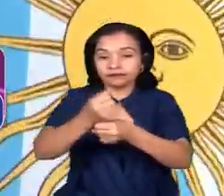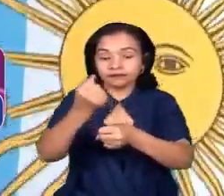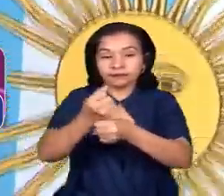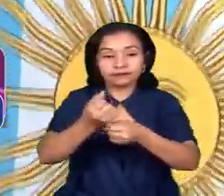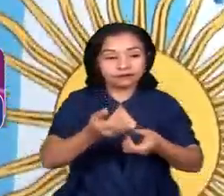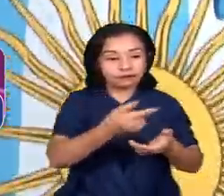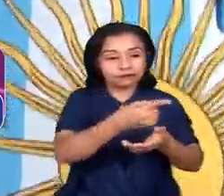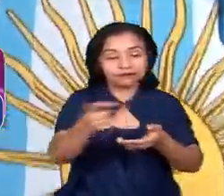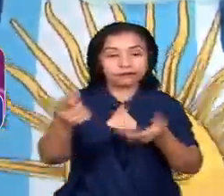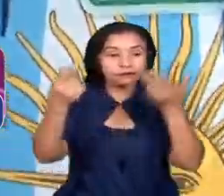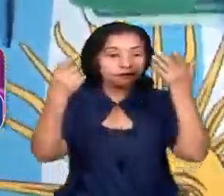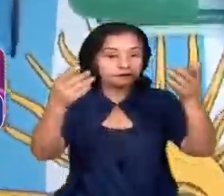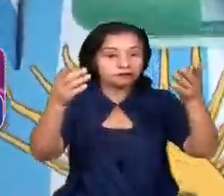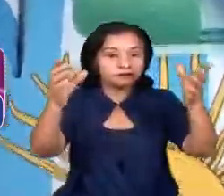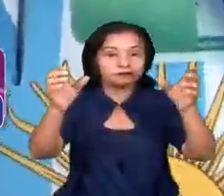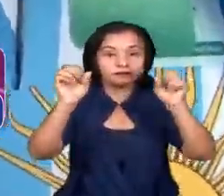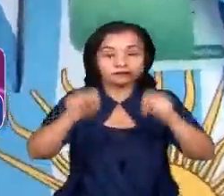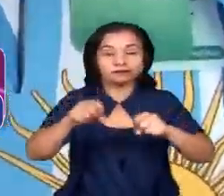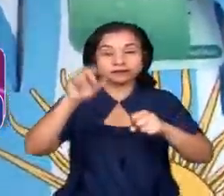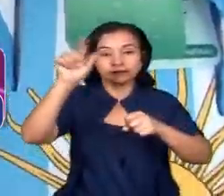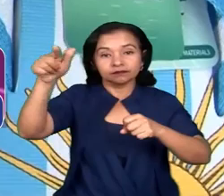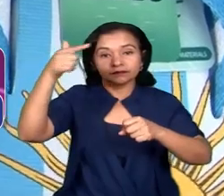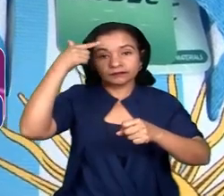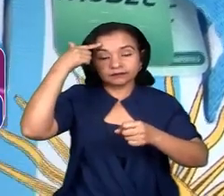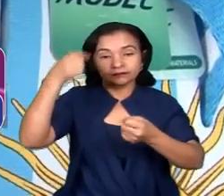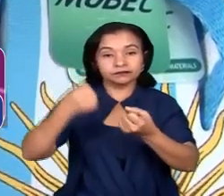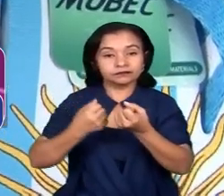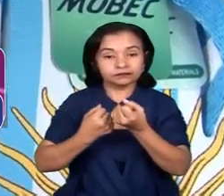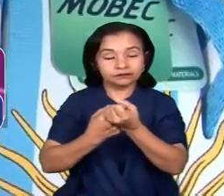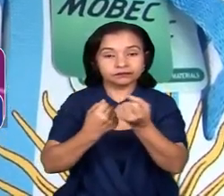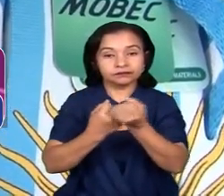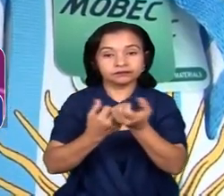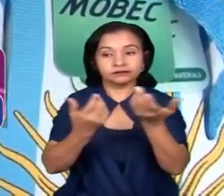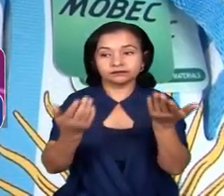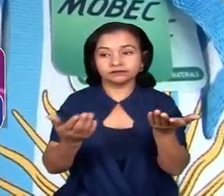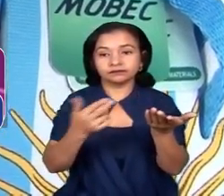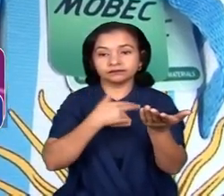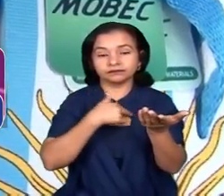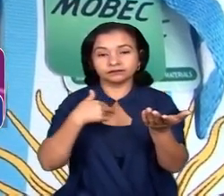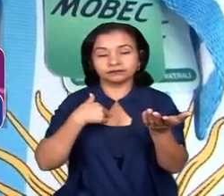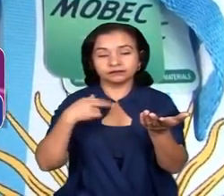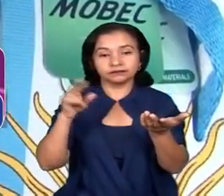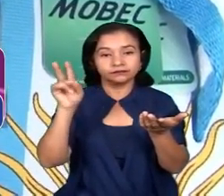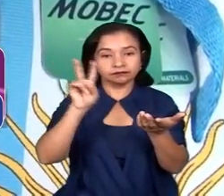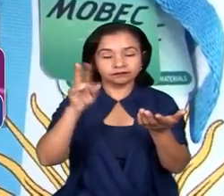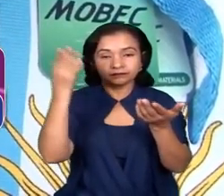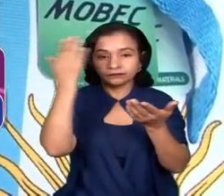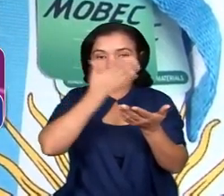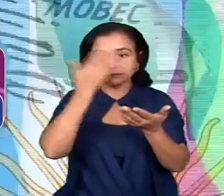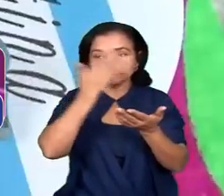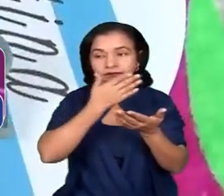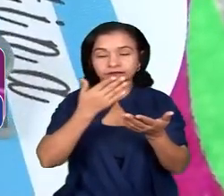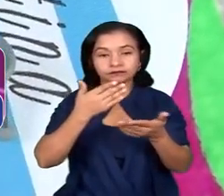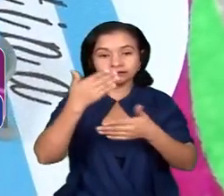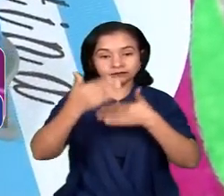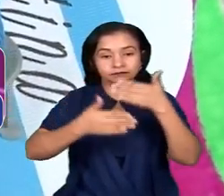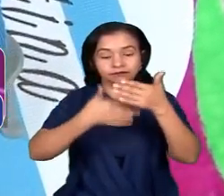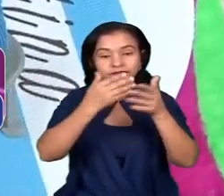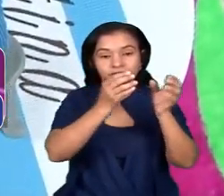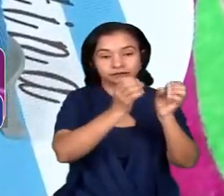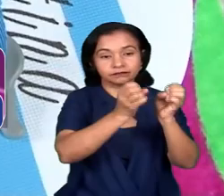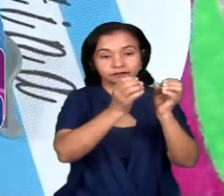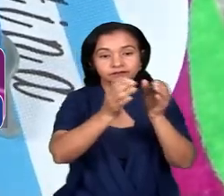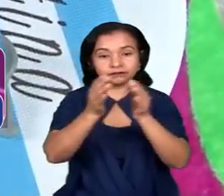trabajo, herramientas como las que está dando el gobierno, con las que hemos venido hablando este Viernes Negro. Y también el proceso de ordenamiento de